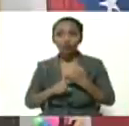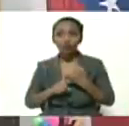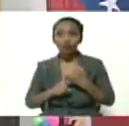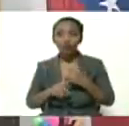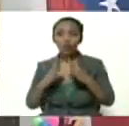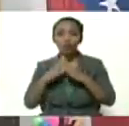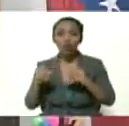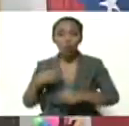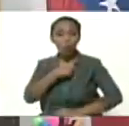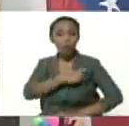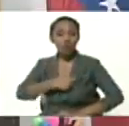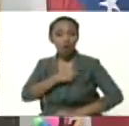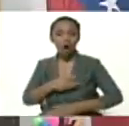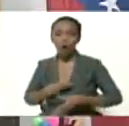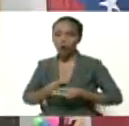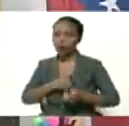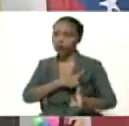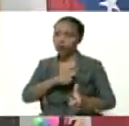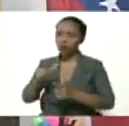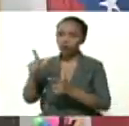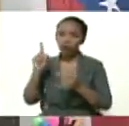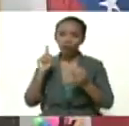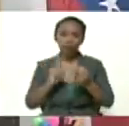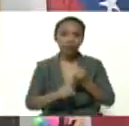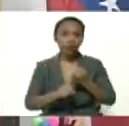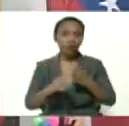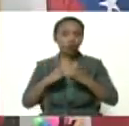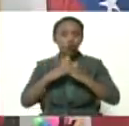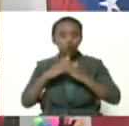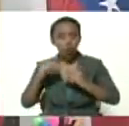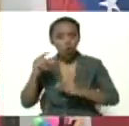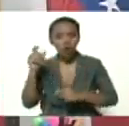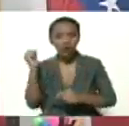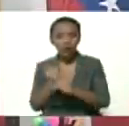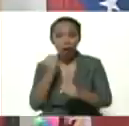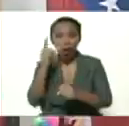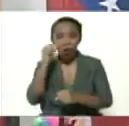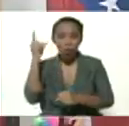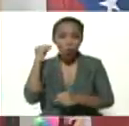todos los protocolos garantizados para todos los trabajadores de esos